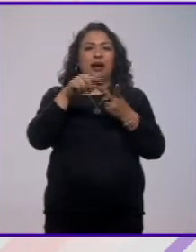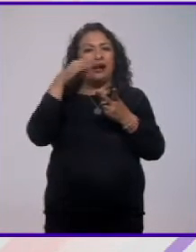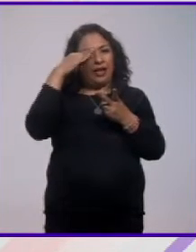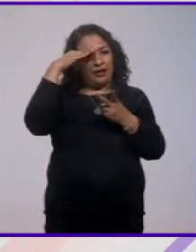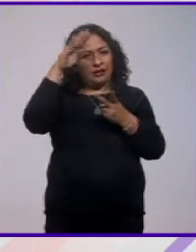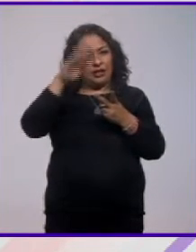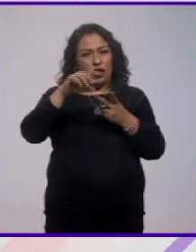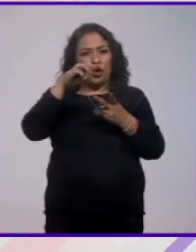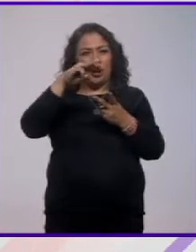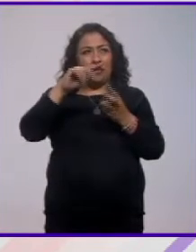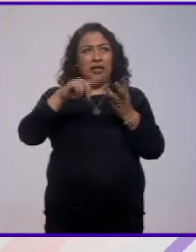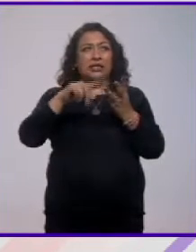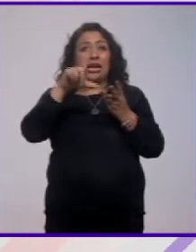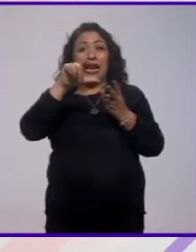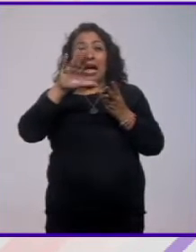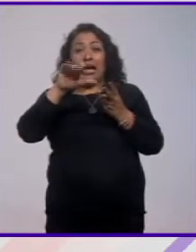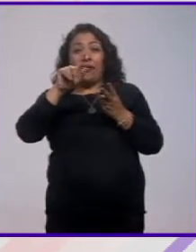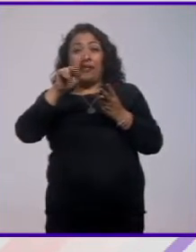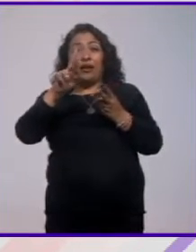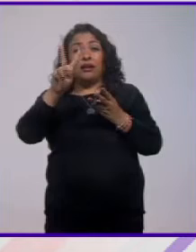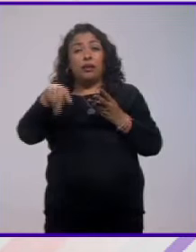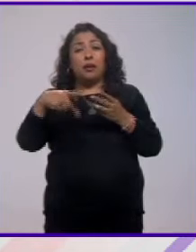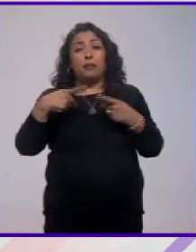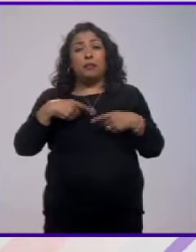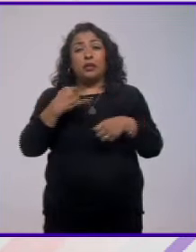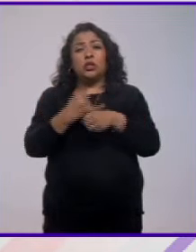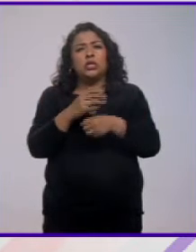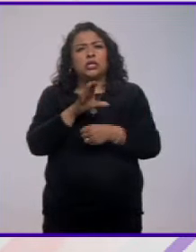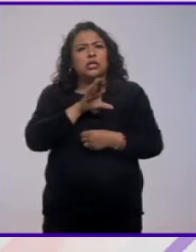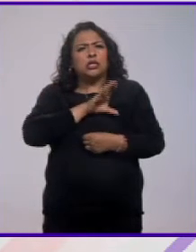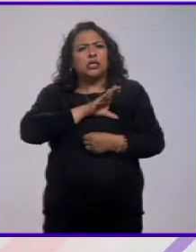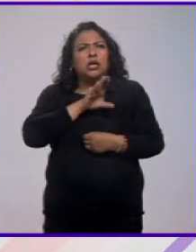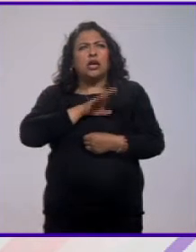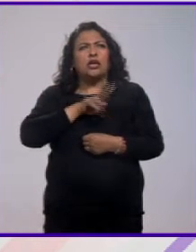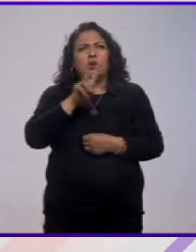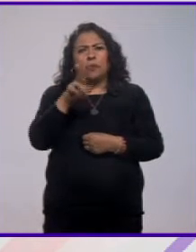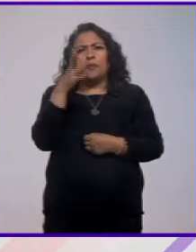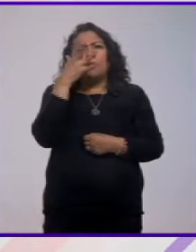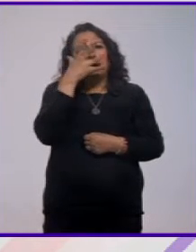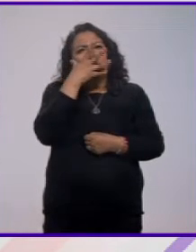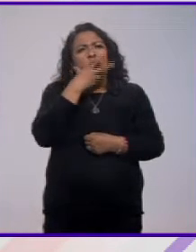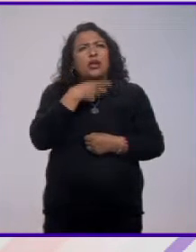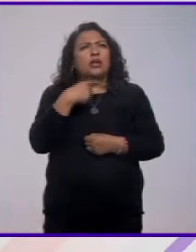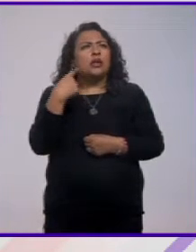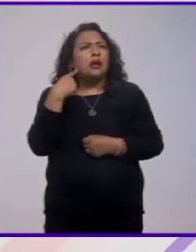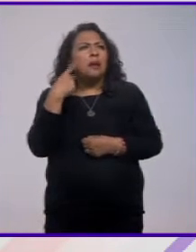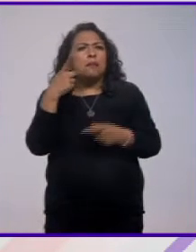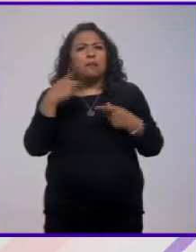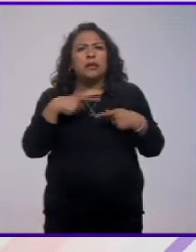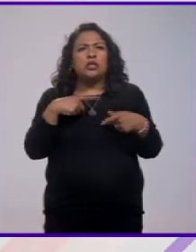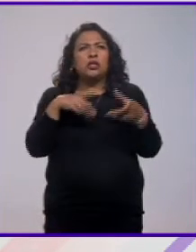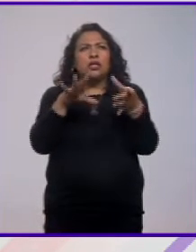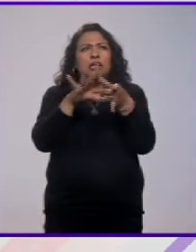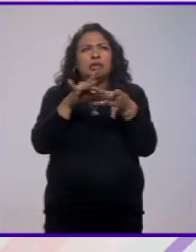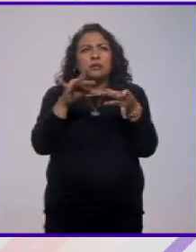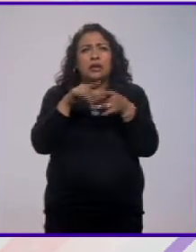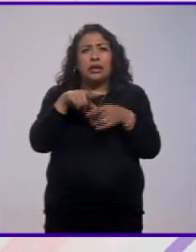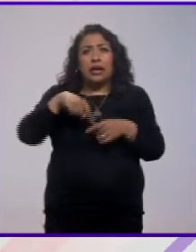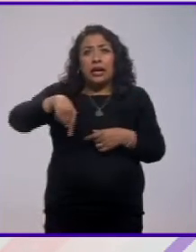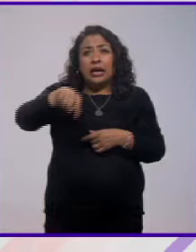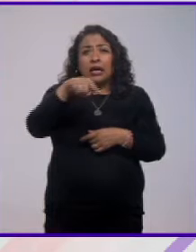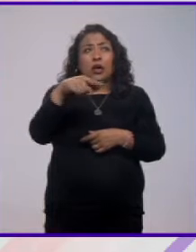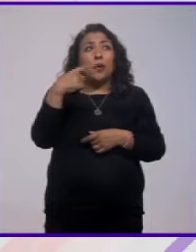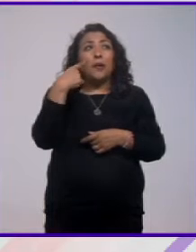Catarina son personajes que se han vuelto entrañables, que ha sido bien bonito oír a la gente hablar de ellos,